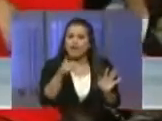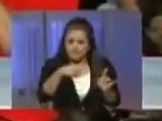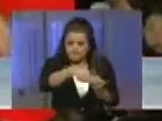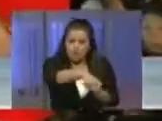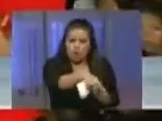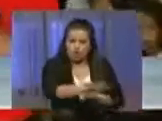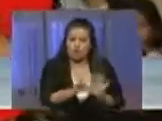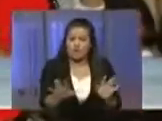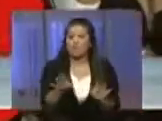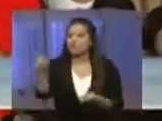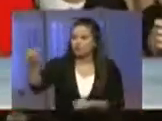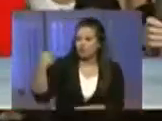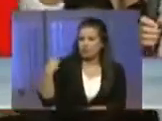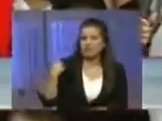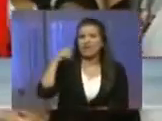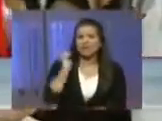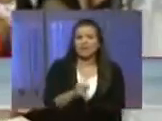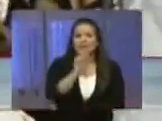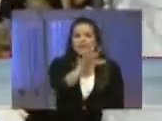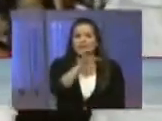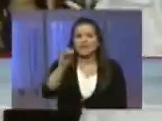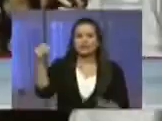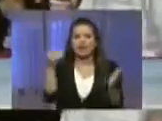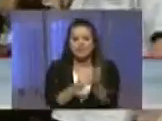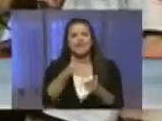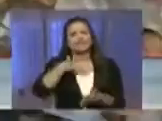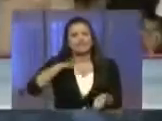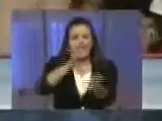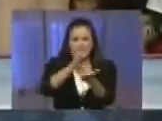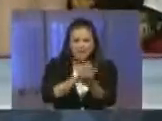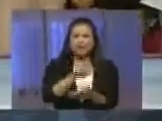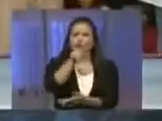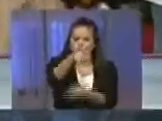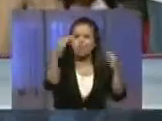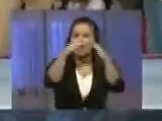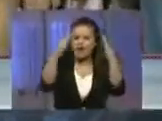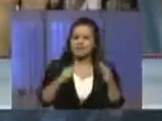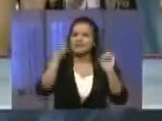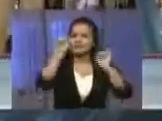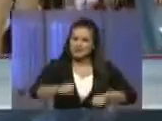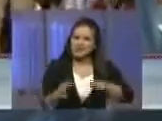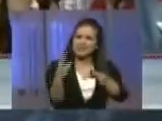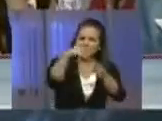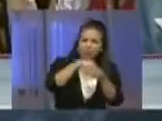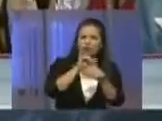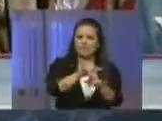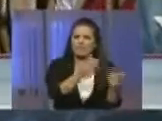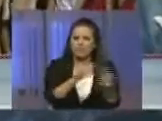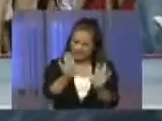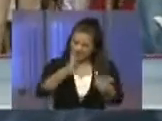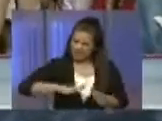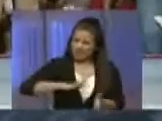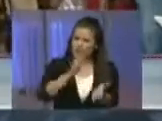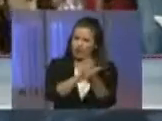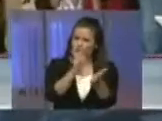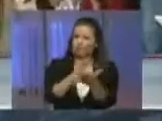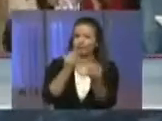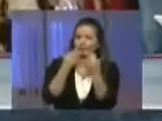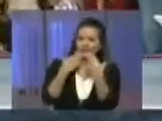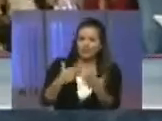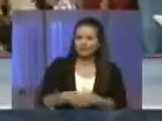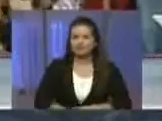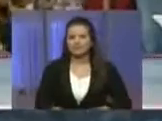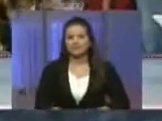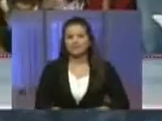son 500000 así que tu vivienda está incluida Muchas gracias Bueno Álvaro y tu